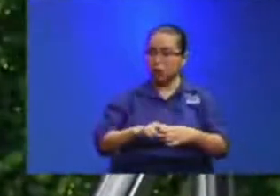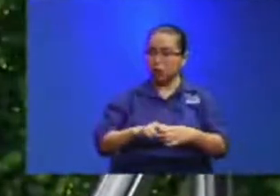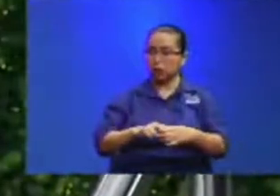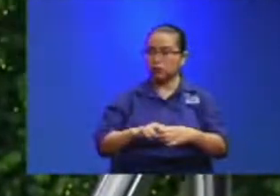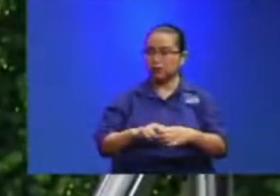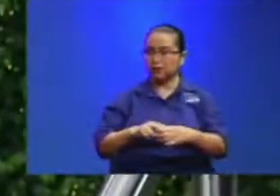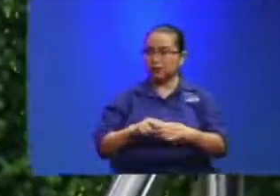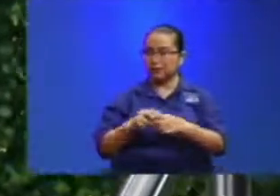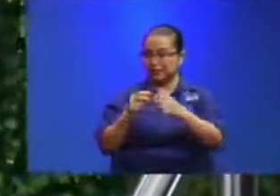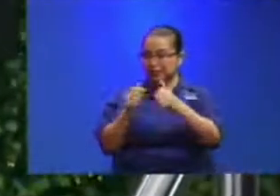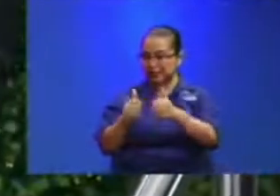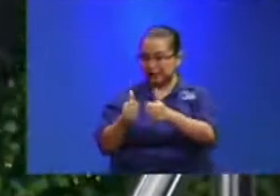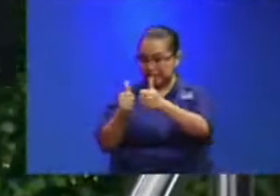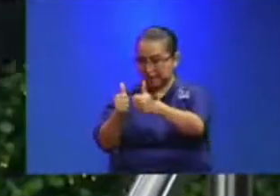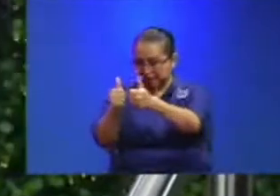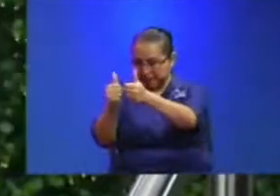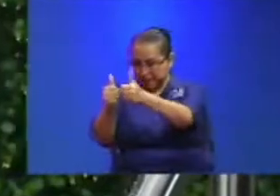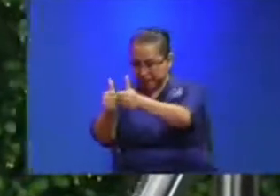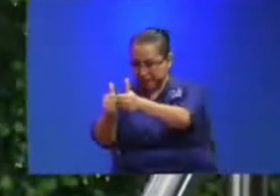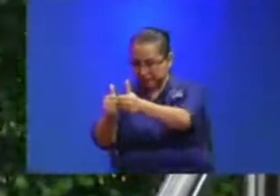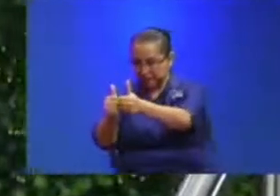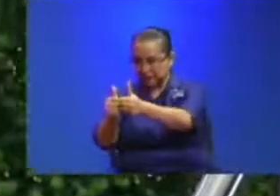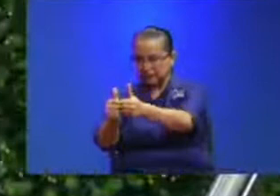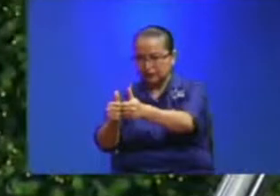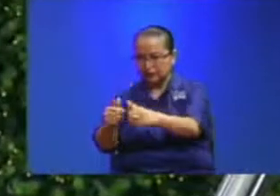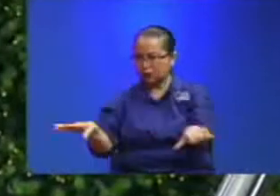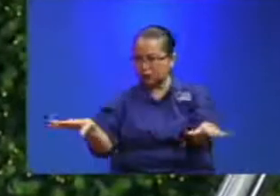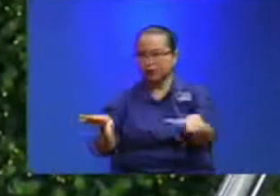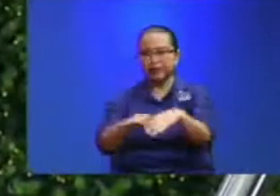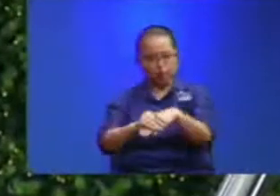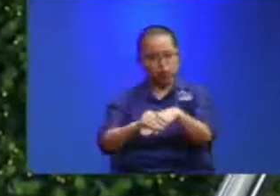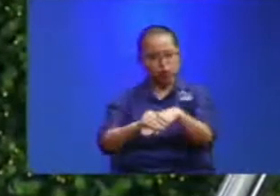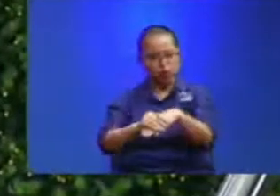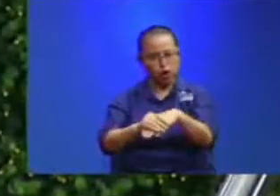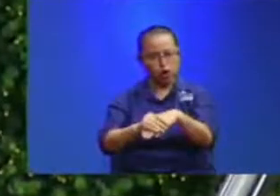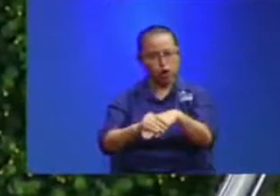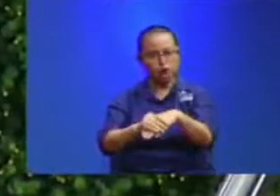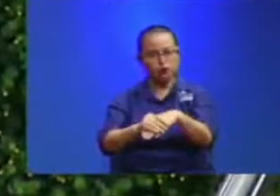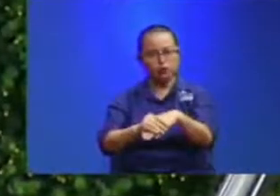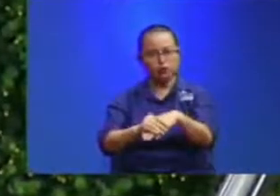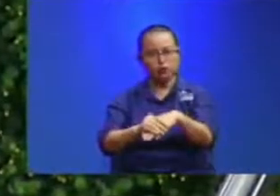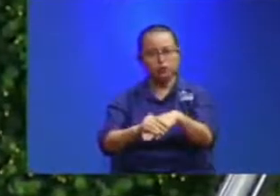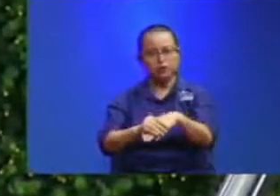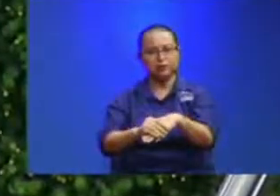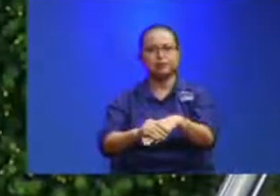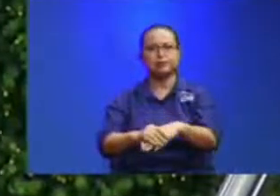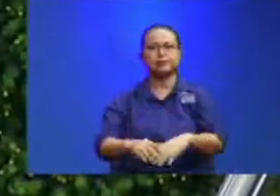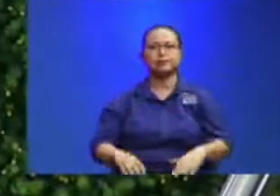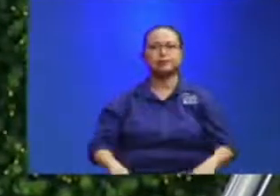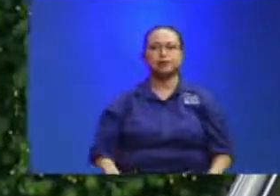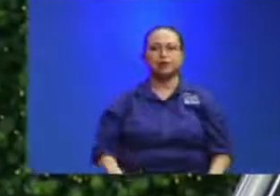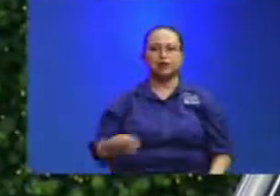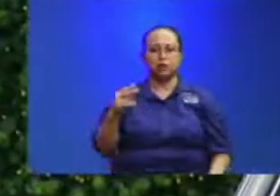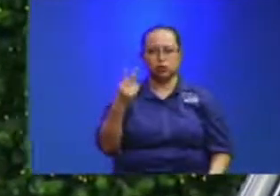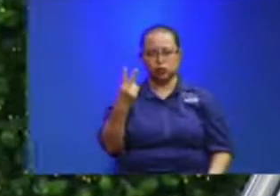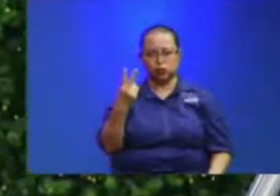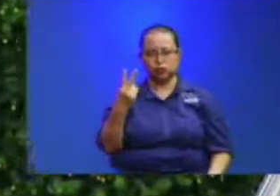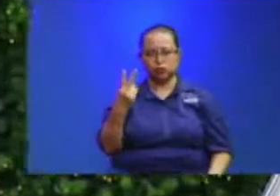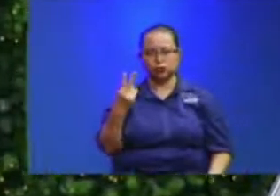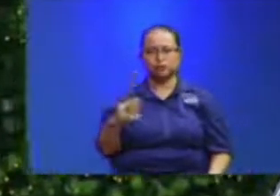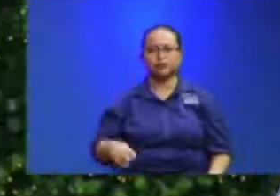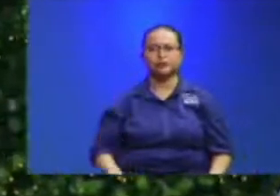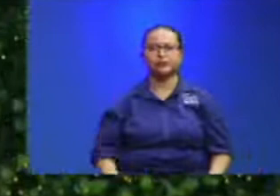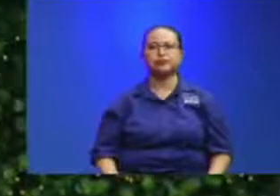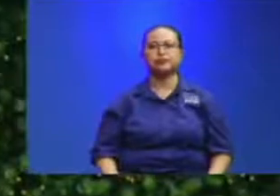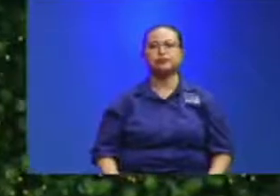pareja en cualquier matrimonio un 11 no puede hacer mayor cosa no puede ser